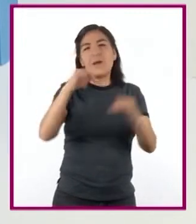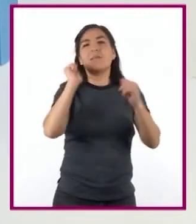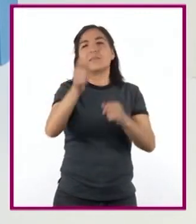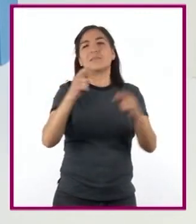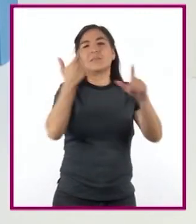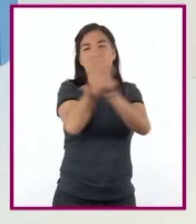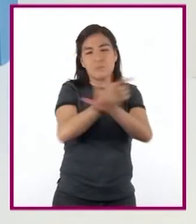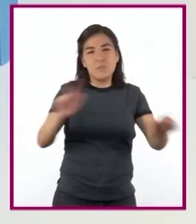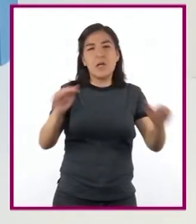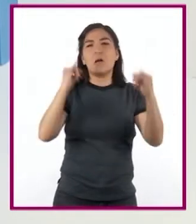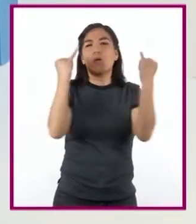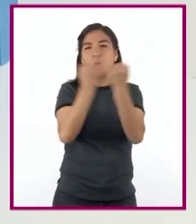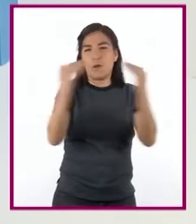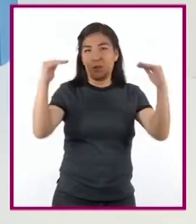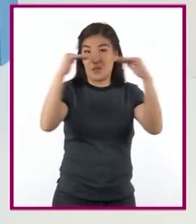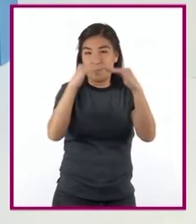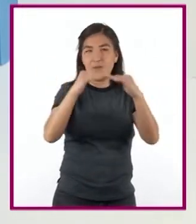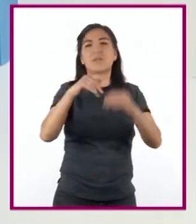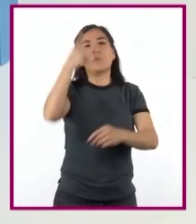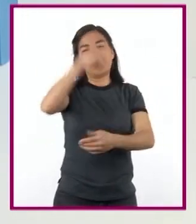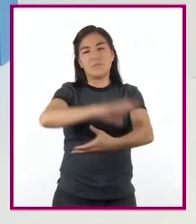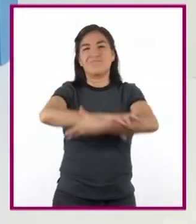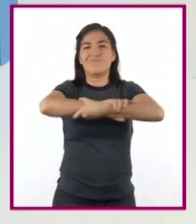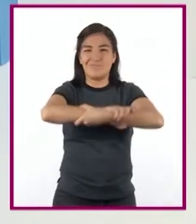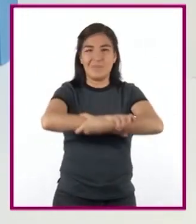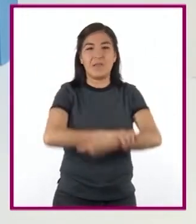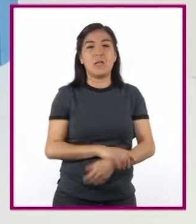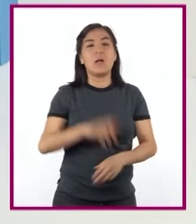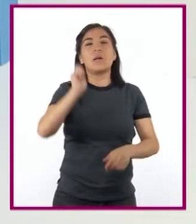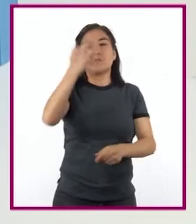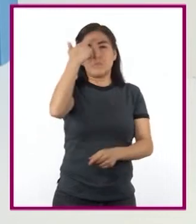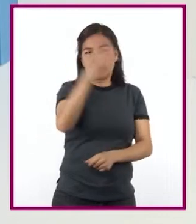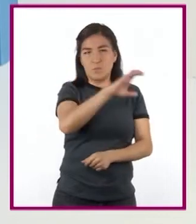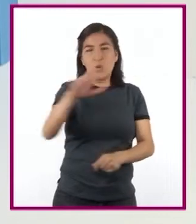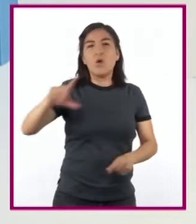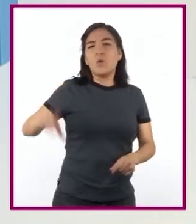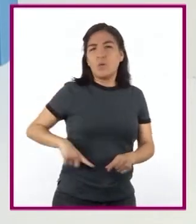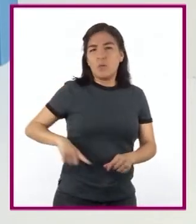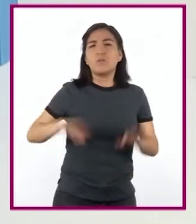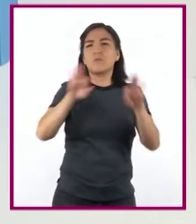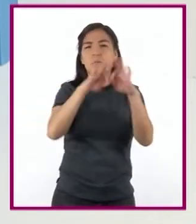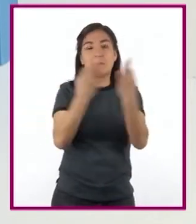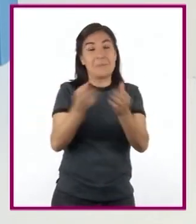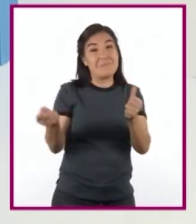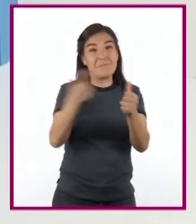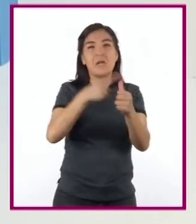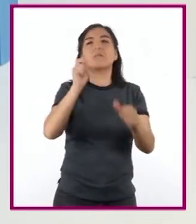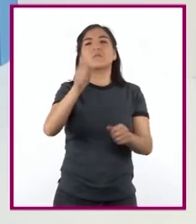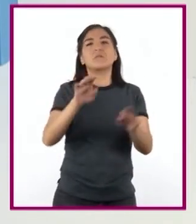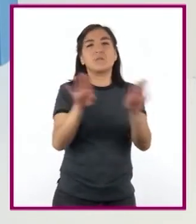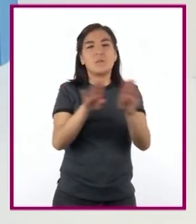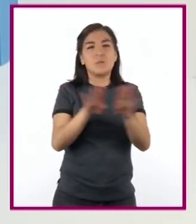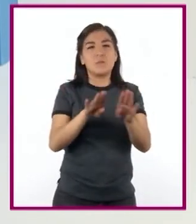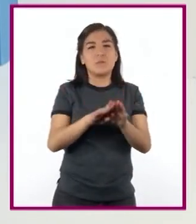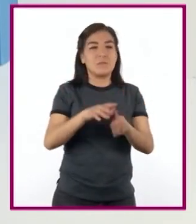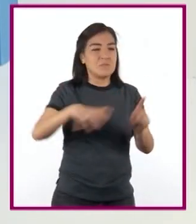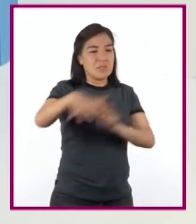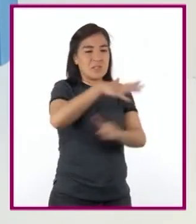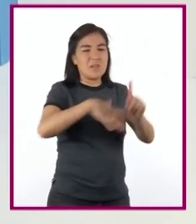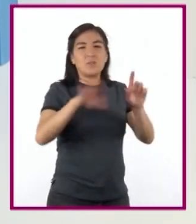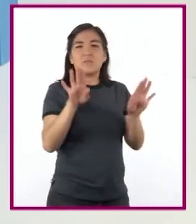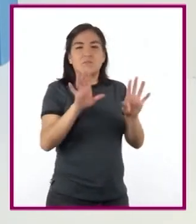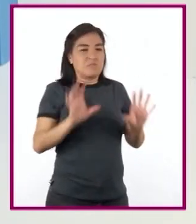fraternidad, reconociendo como forma de gobierno, primero, una monarquía constitucionalista junto con